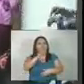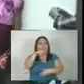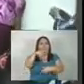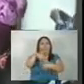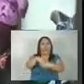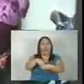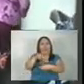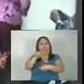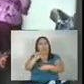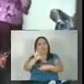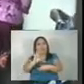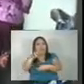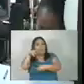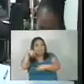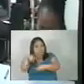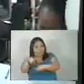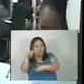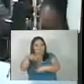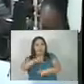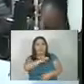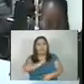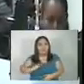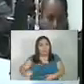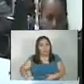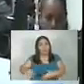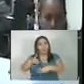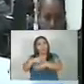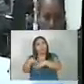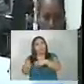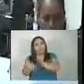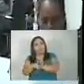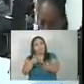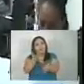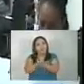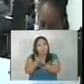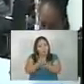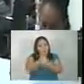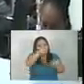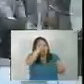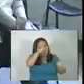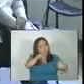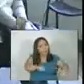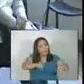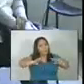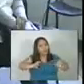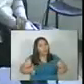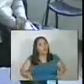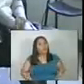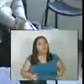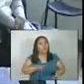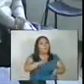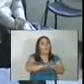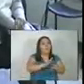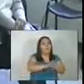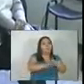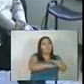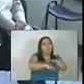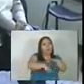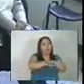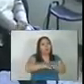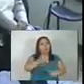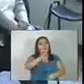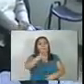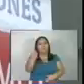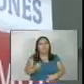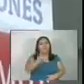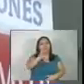del sistema de pensiones en el país. Diputados avalaron una propuesta del gobierno en la que aumentó la pensión hasta un 32%